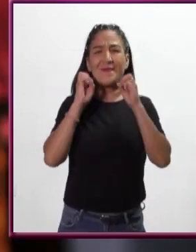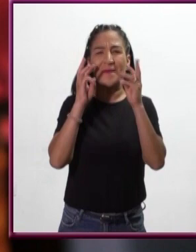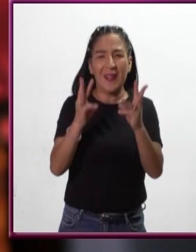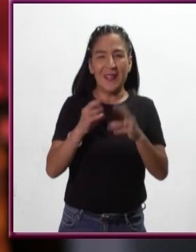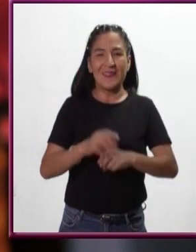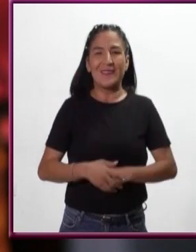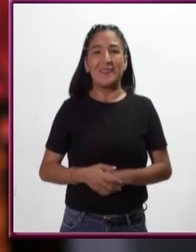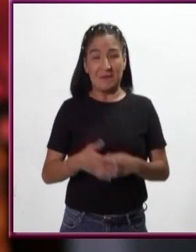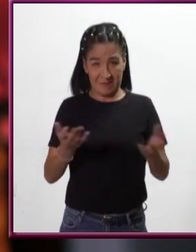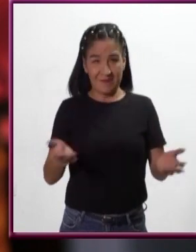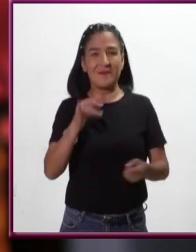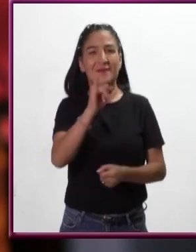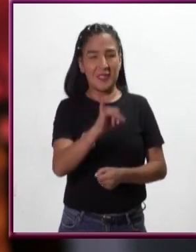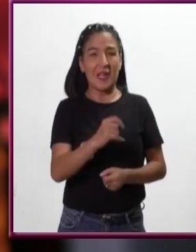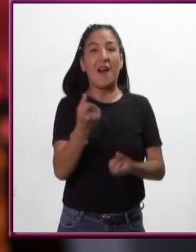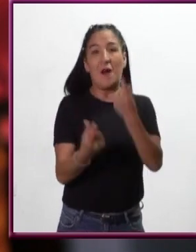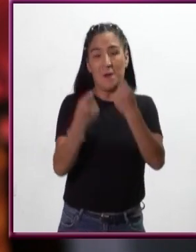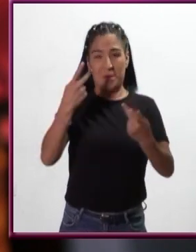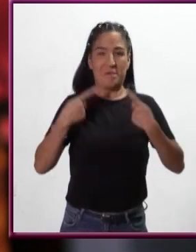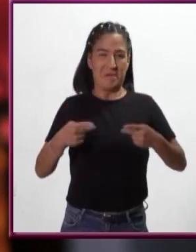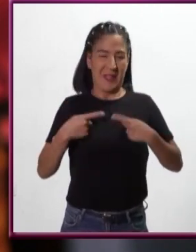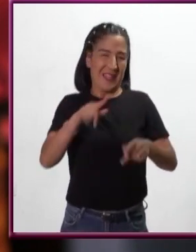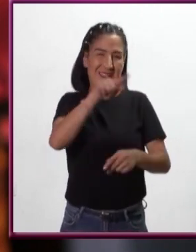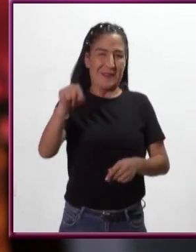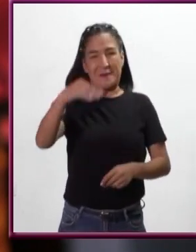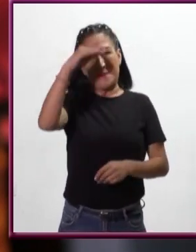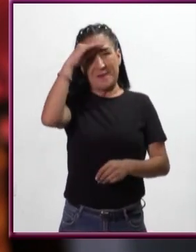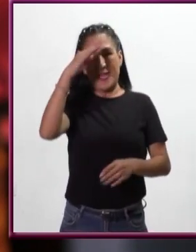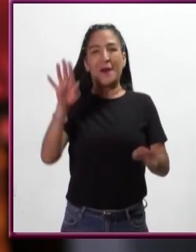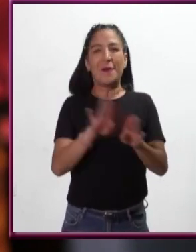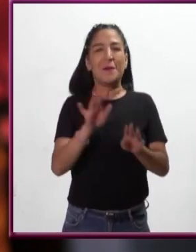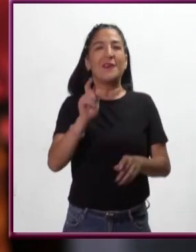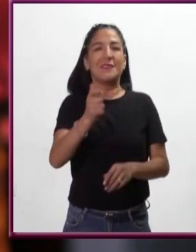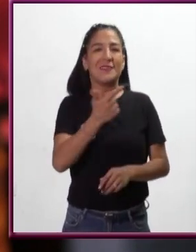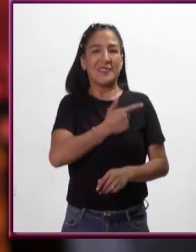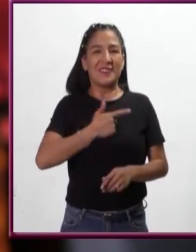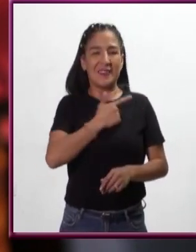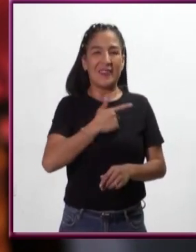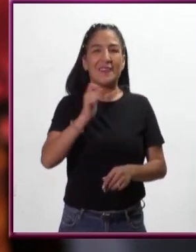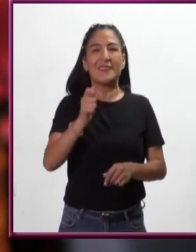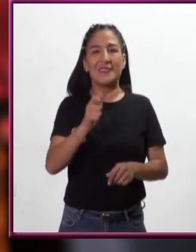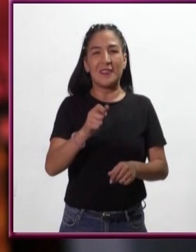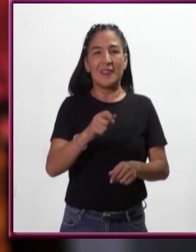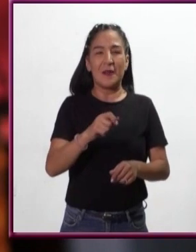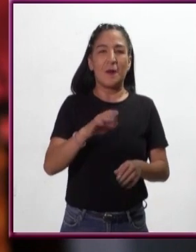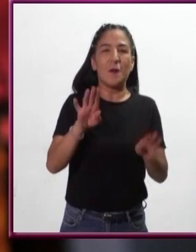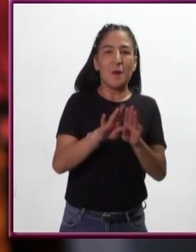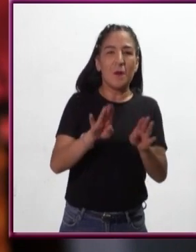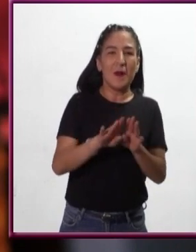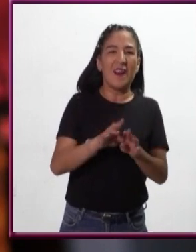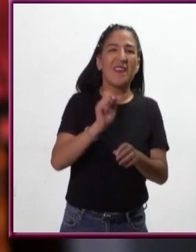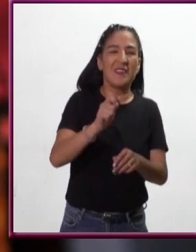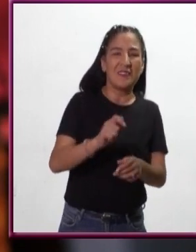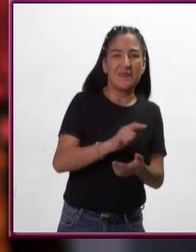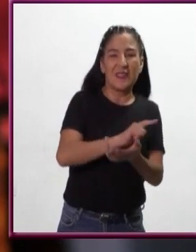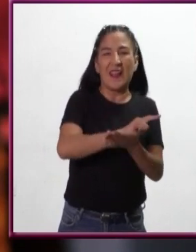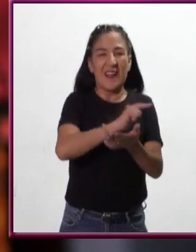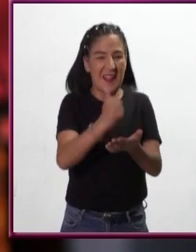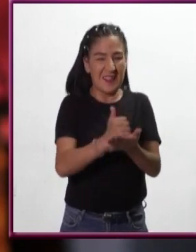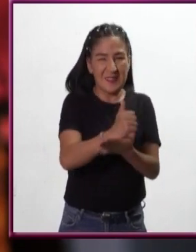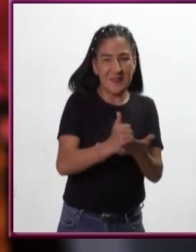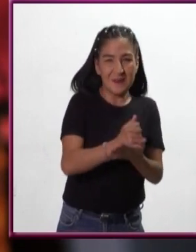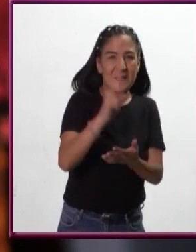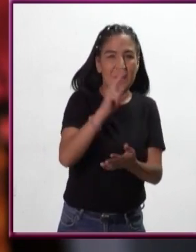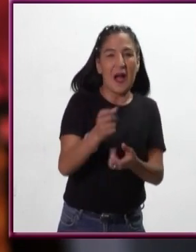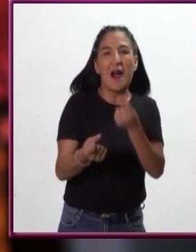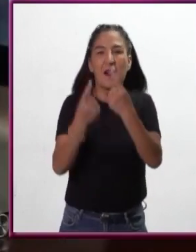Wow. Por ejemplo, sí, a mucha gente le puede parecer agradable el olor del queso azul. Hay gente a la que le parece totalmente